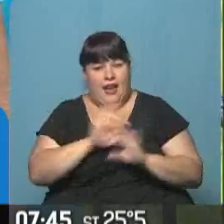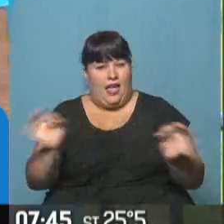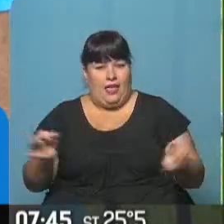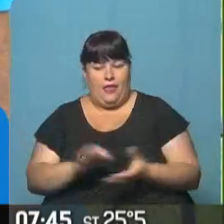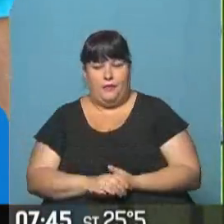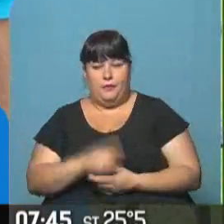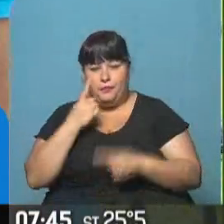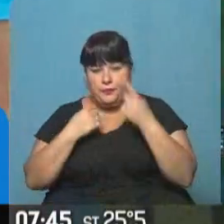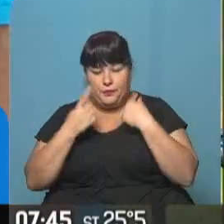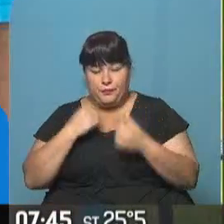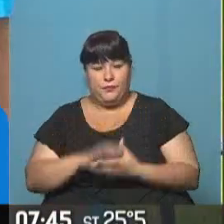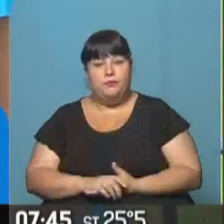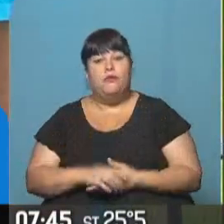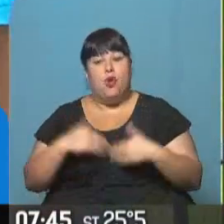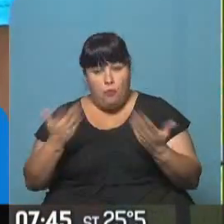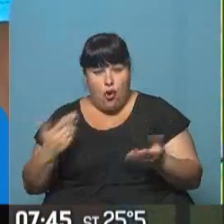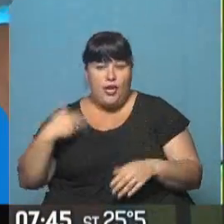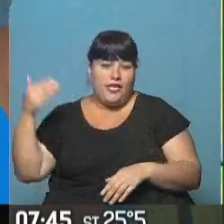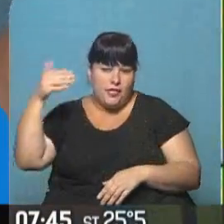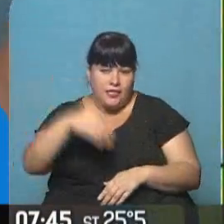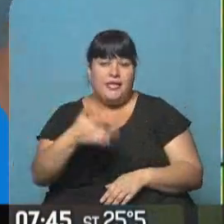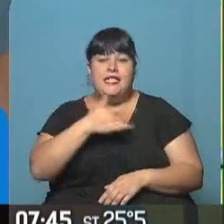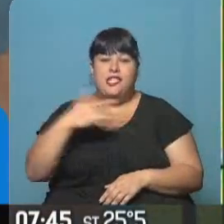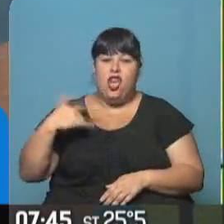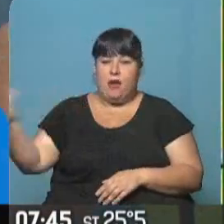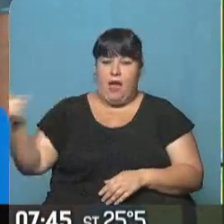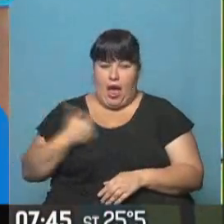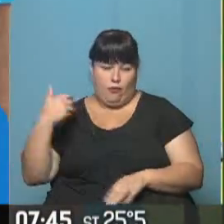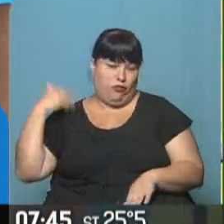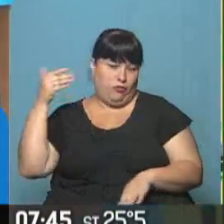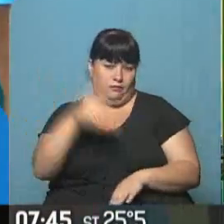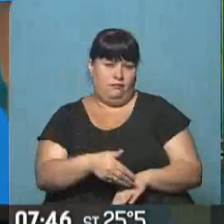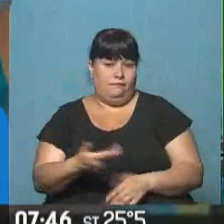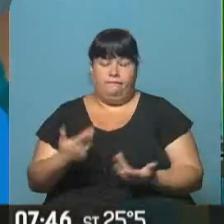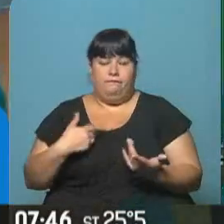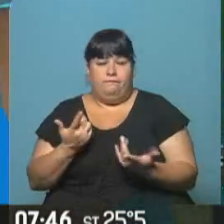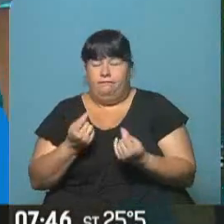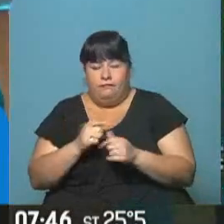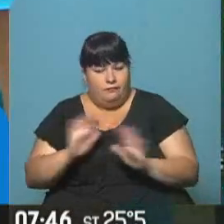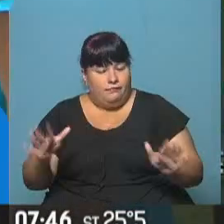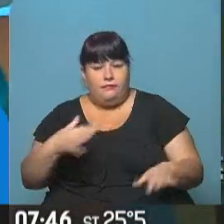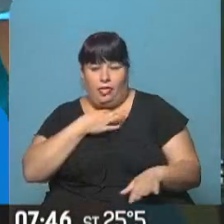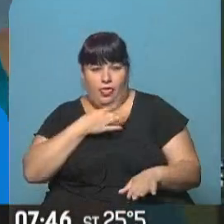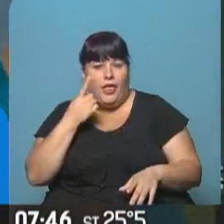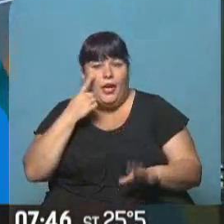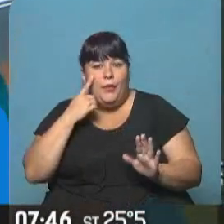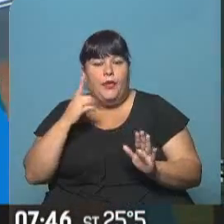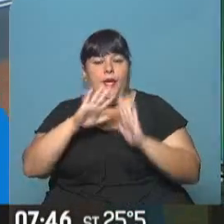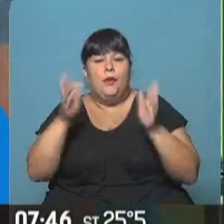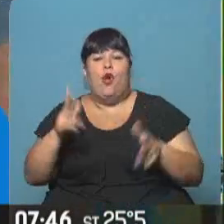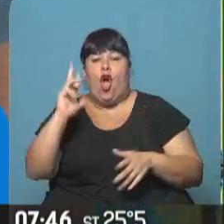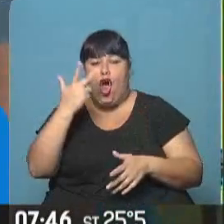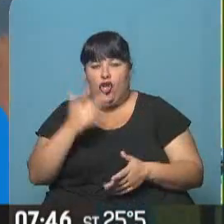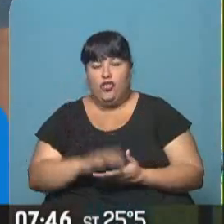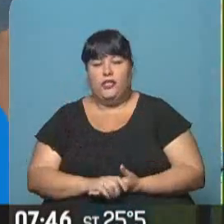nada. Por eso me vine, una señora me avisó y no tenemos nada. Estamos viviendo en un hotel